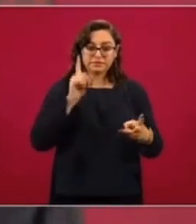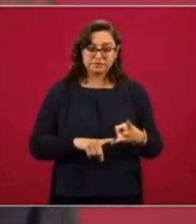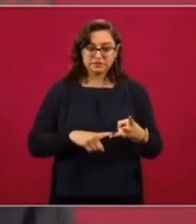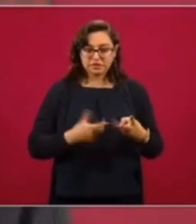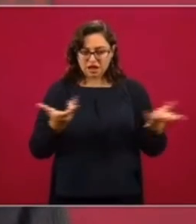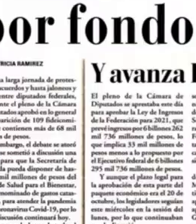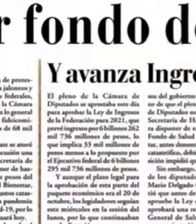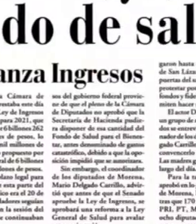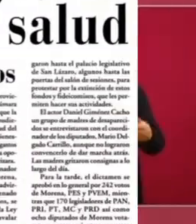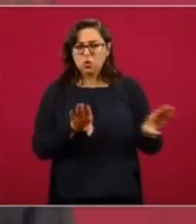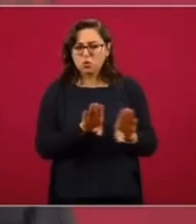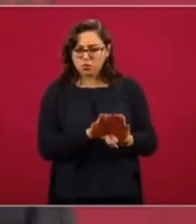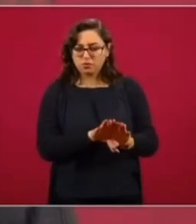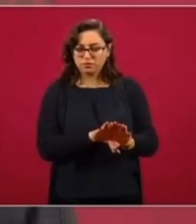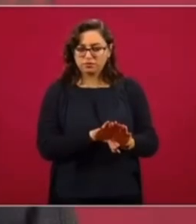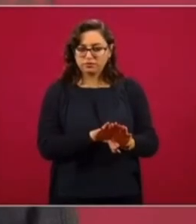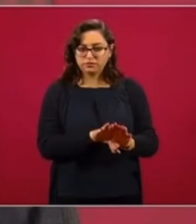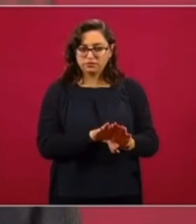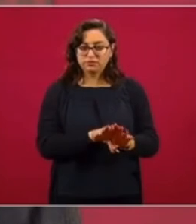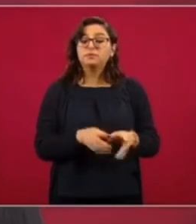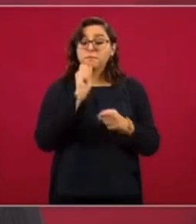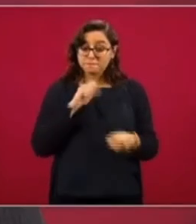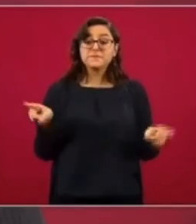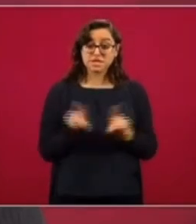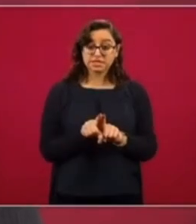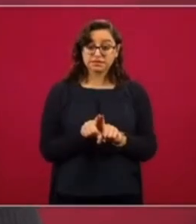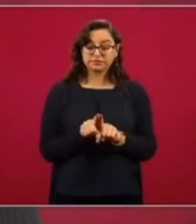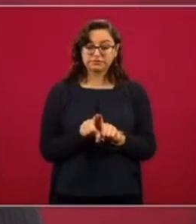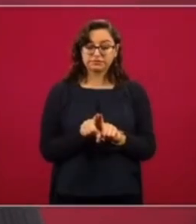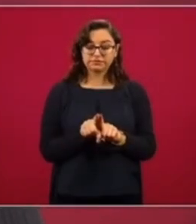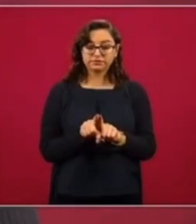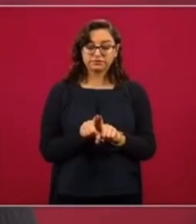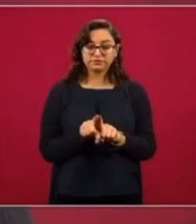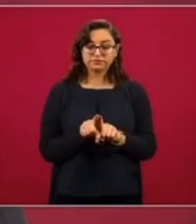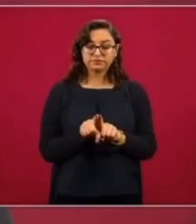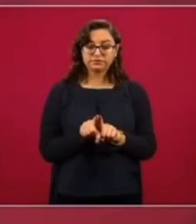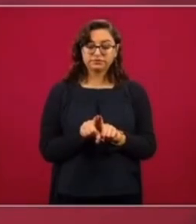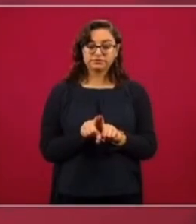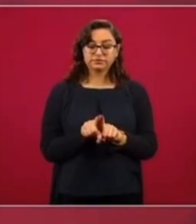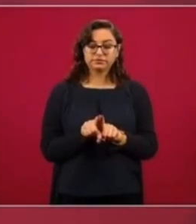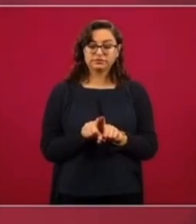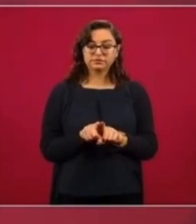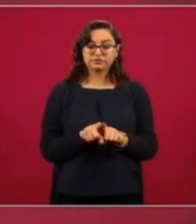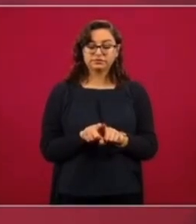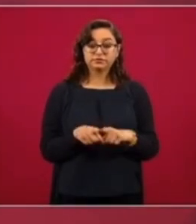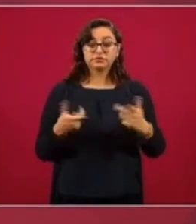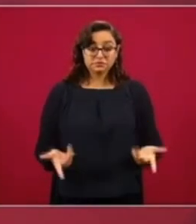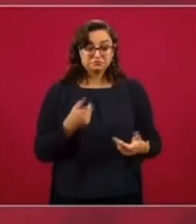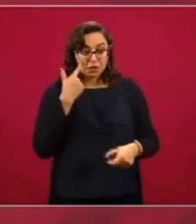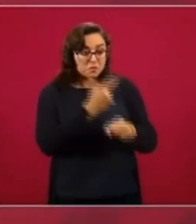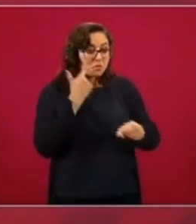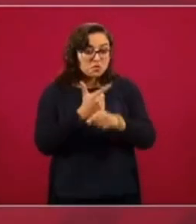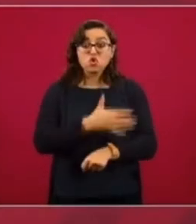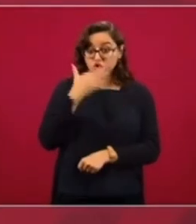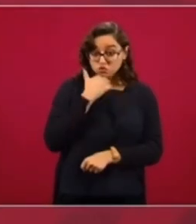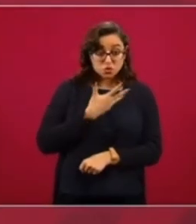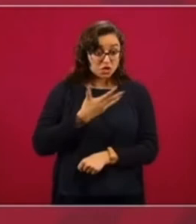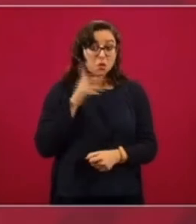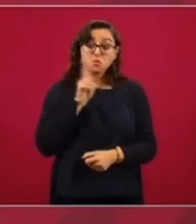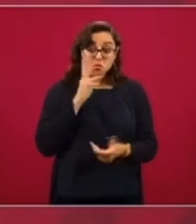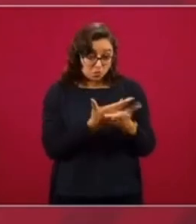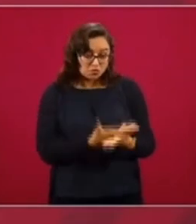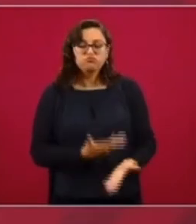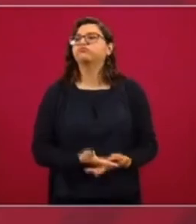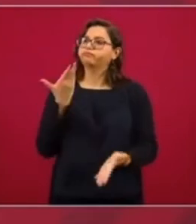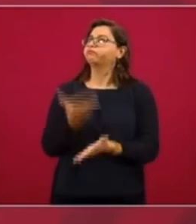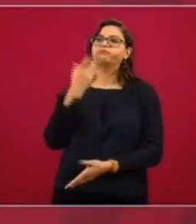técnica, y que frente a evidencias de corrupción, de mal manejo, se